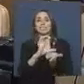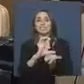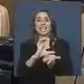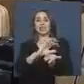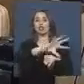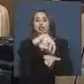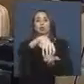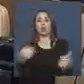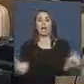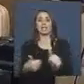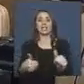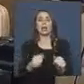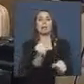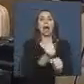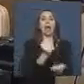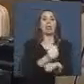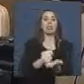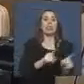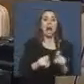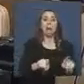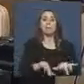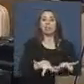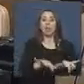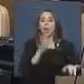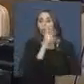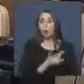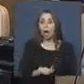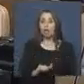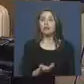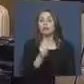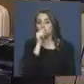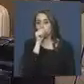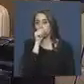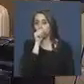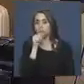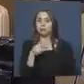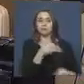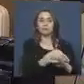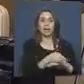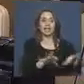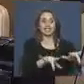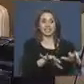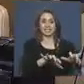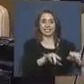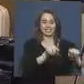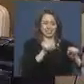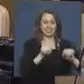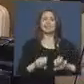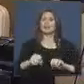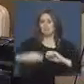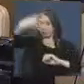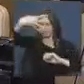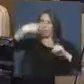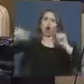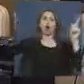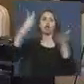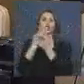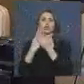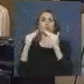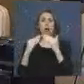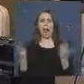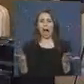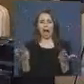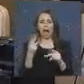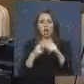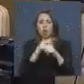Y segundo, muchas veces, ¿no es cierto?, cuando se van a hacer los trámites el sistema los arroja a otros establecimientos, por lo tanto, hay una desigualdad muy